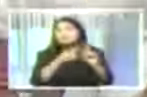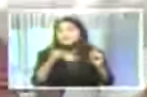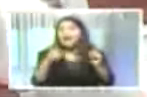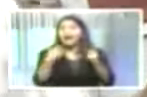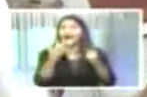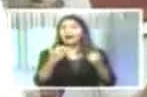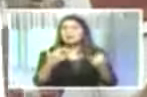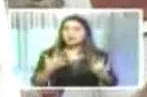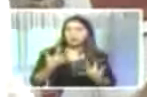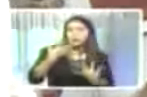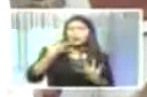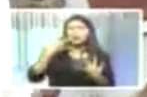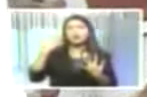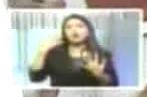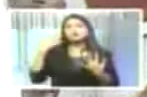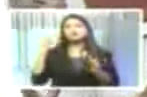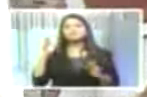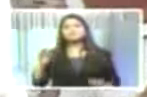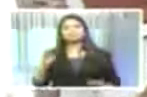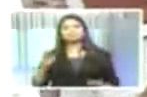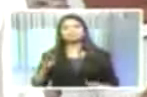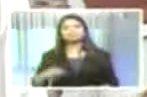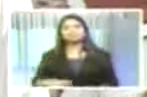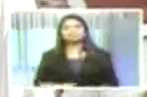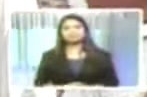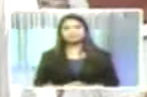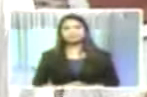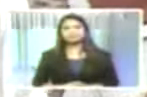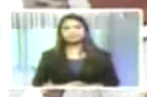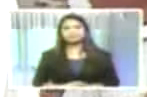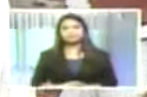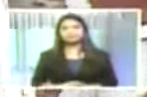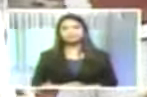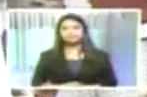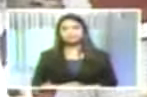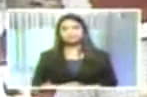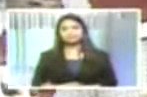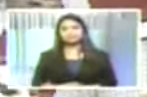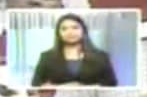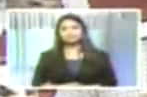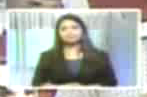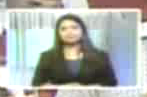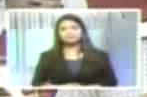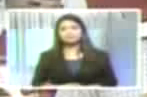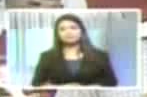ego más grande que, bueno, pues,